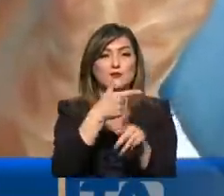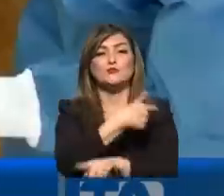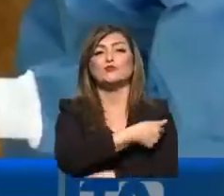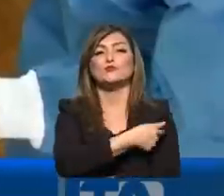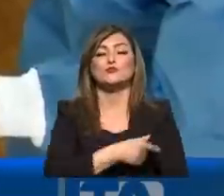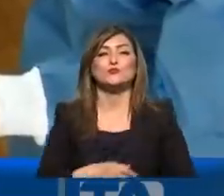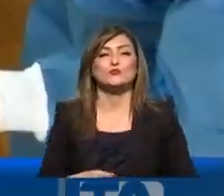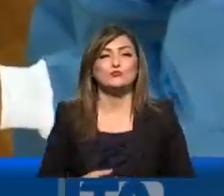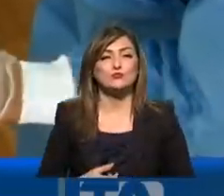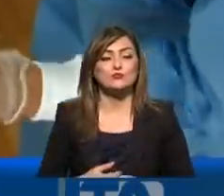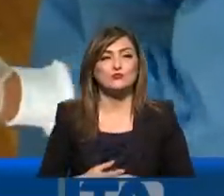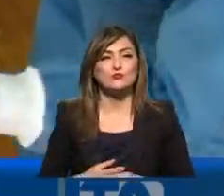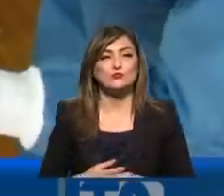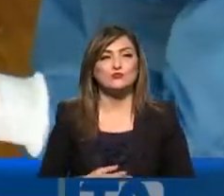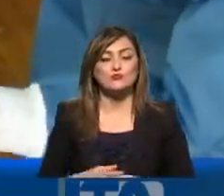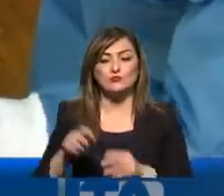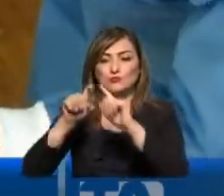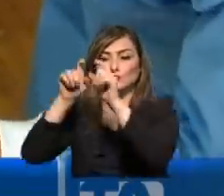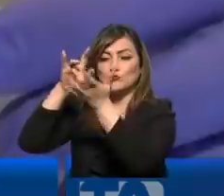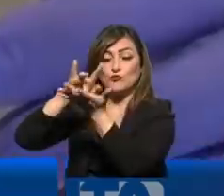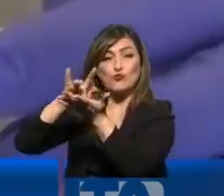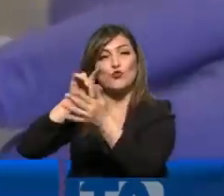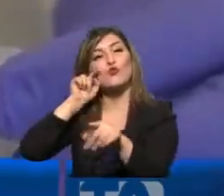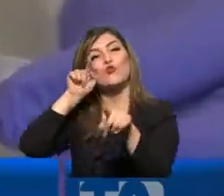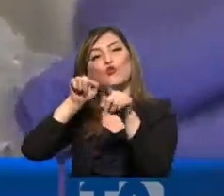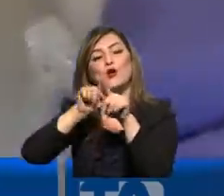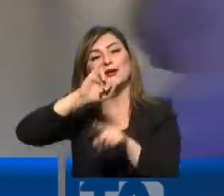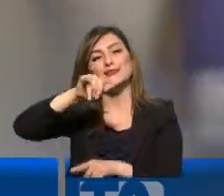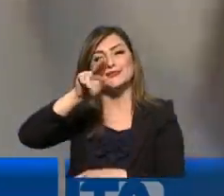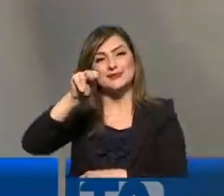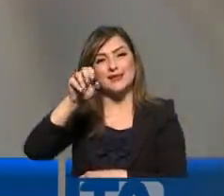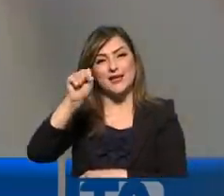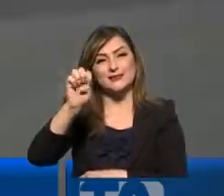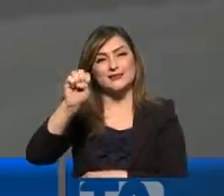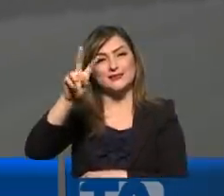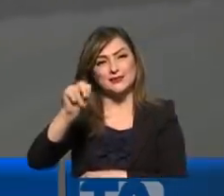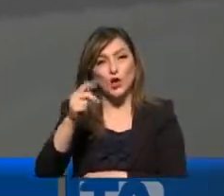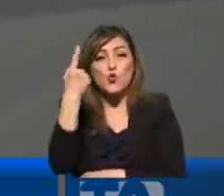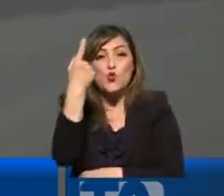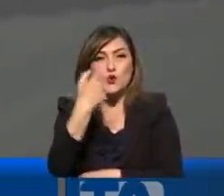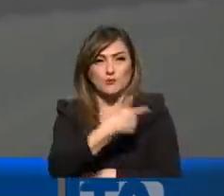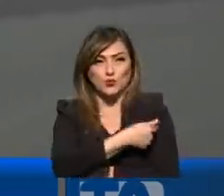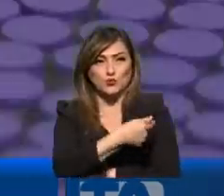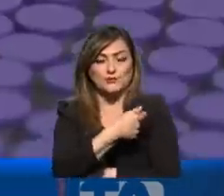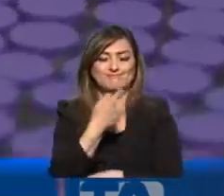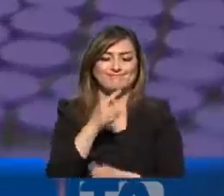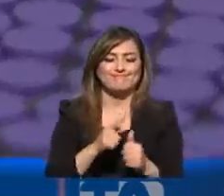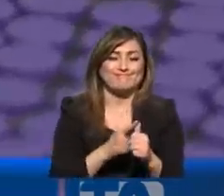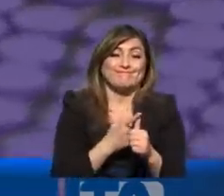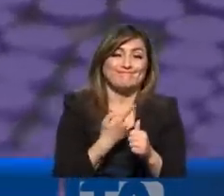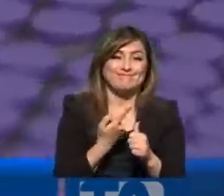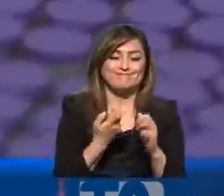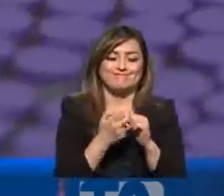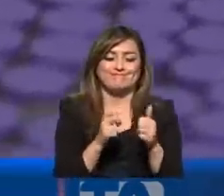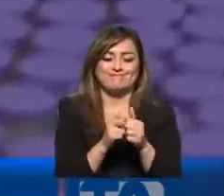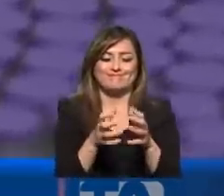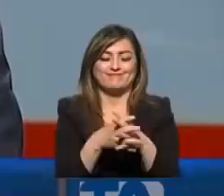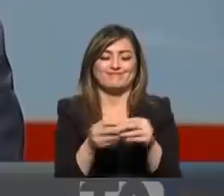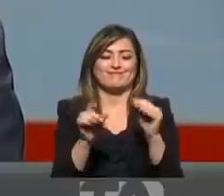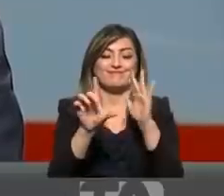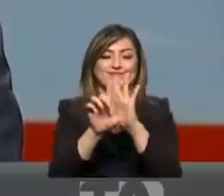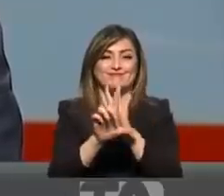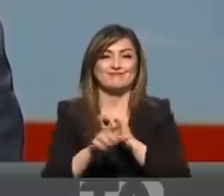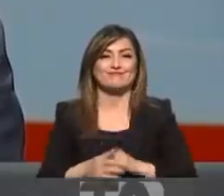inmunización. Sobre los acuerdos con farmacéuticas como Janssen, que son de una sola dosis, Holguín dijo que primero se deben solucionar temas